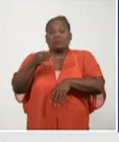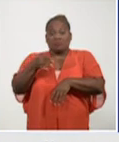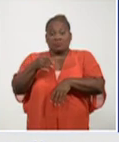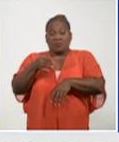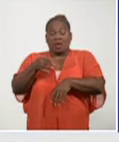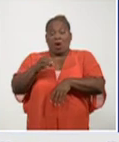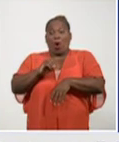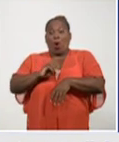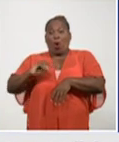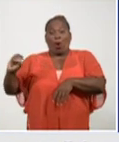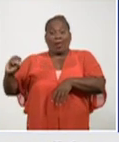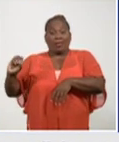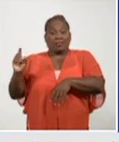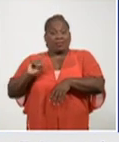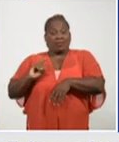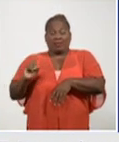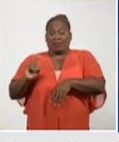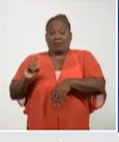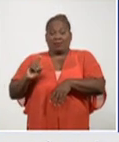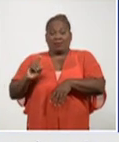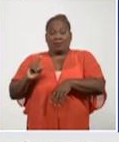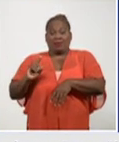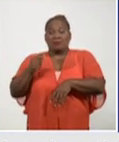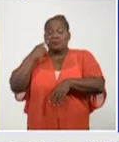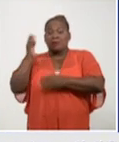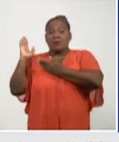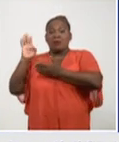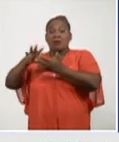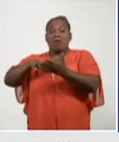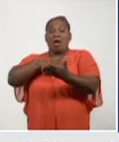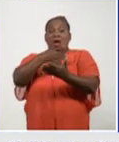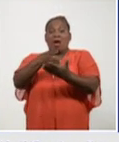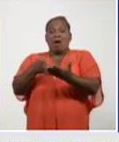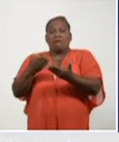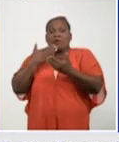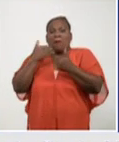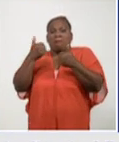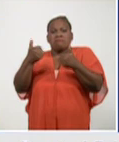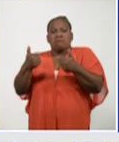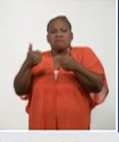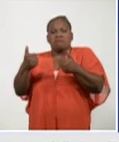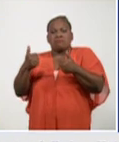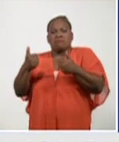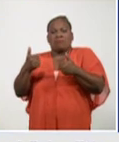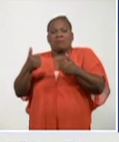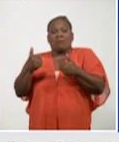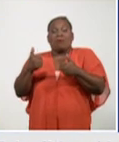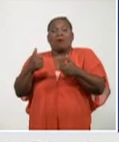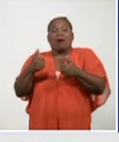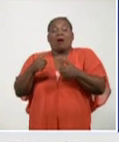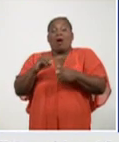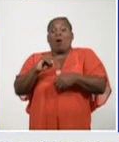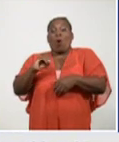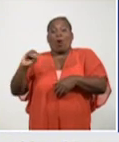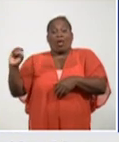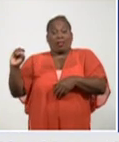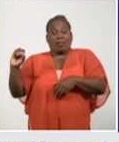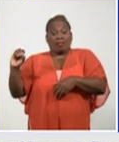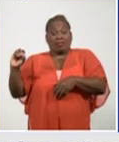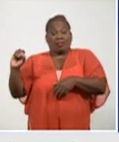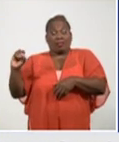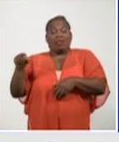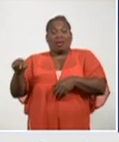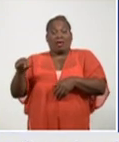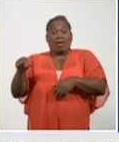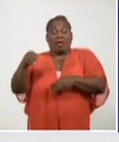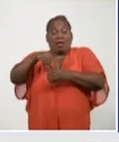incluyendo, fíjense cómo se ve ahí en el gráfico, muy bien representado el oeste del territorio, incluyendo su